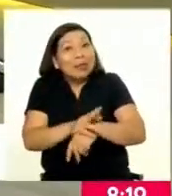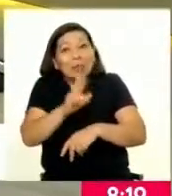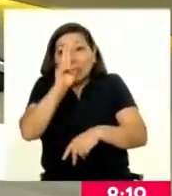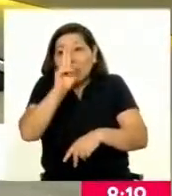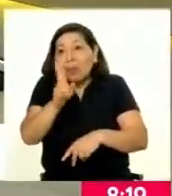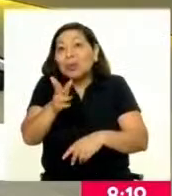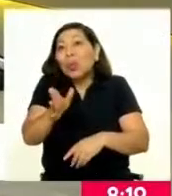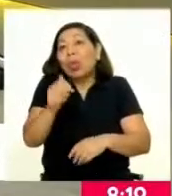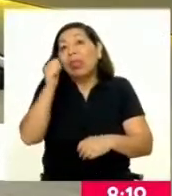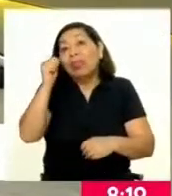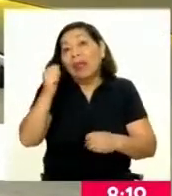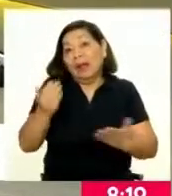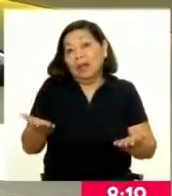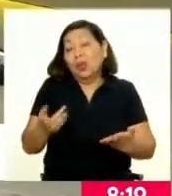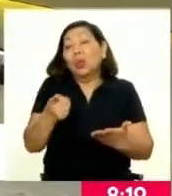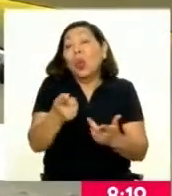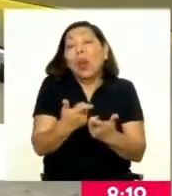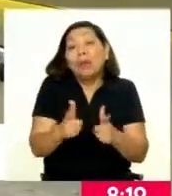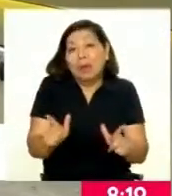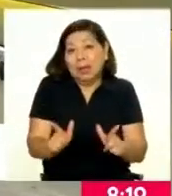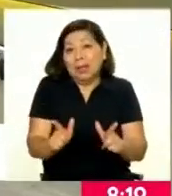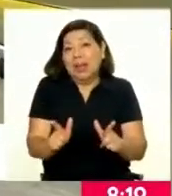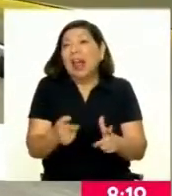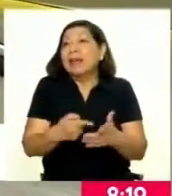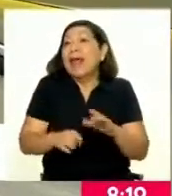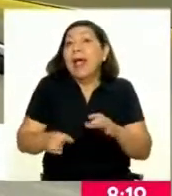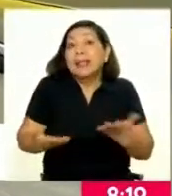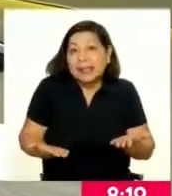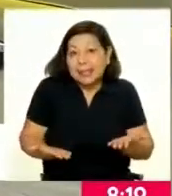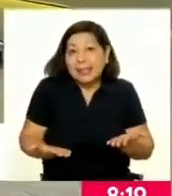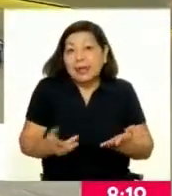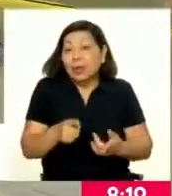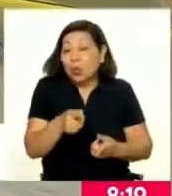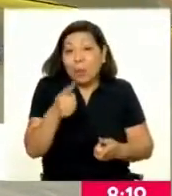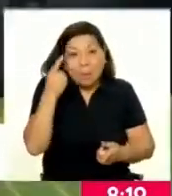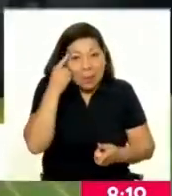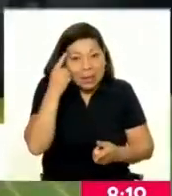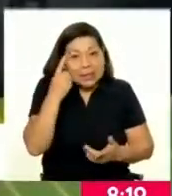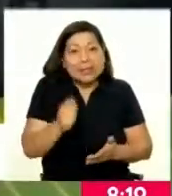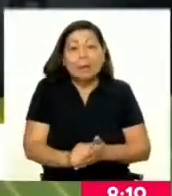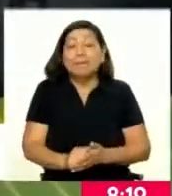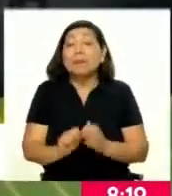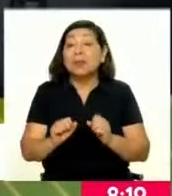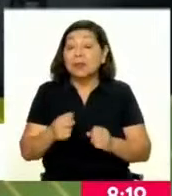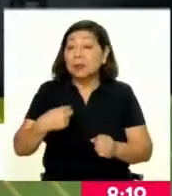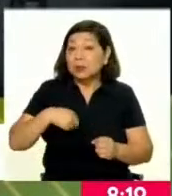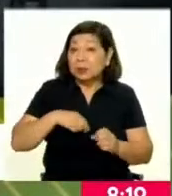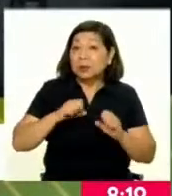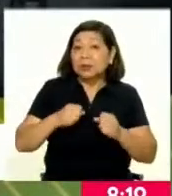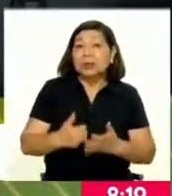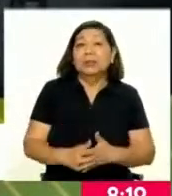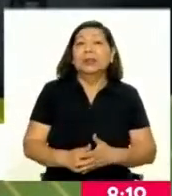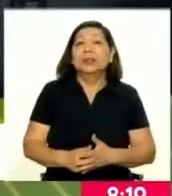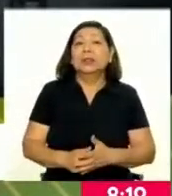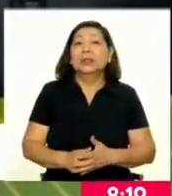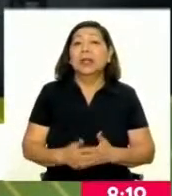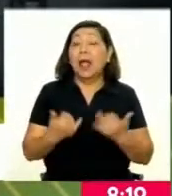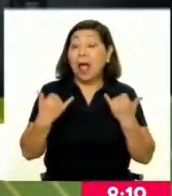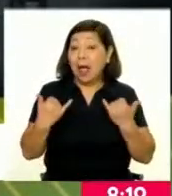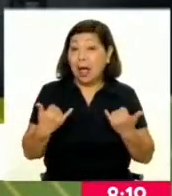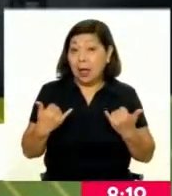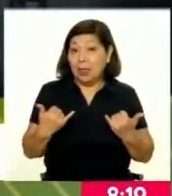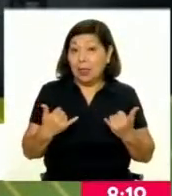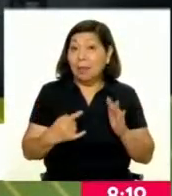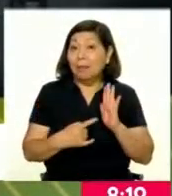ya su libertad debido a actos que hayan cometido? Sí, nosotros tenemos, como le digo, en este